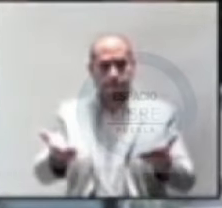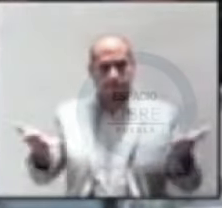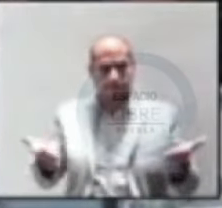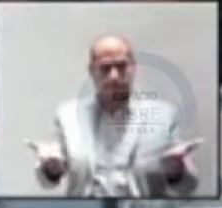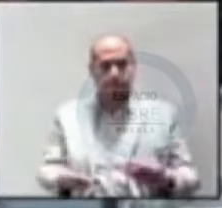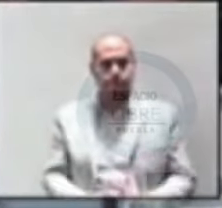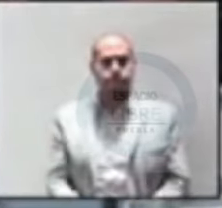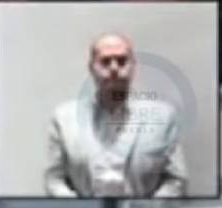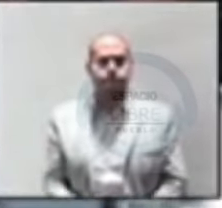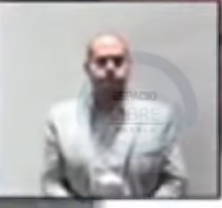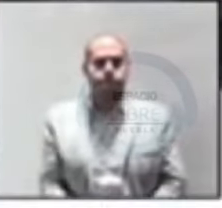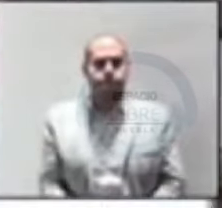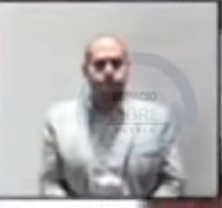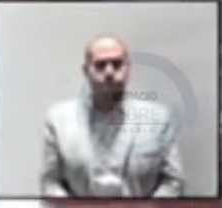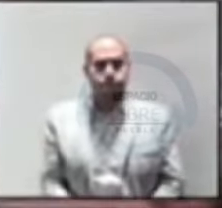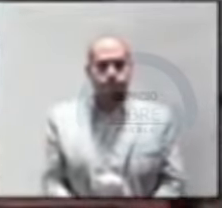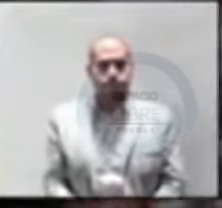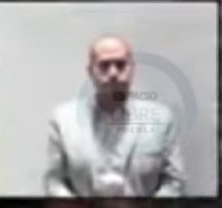voto.